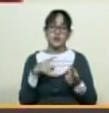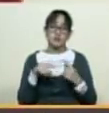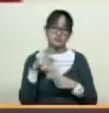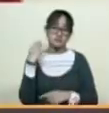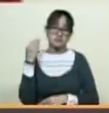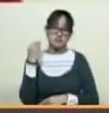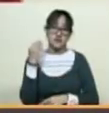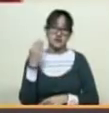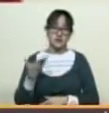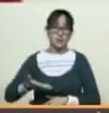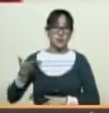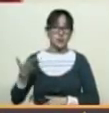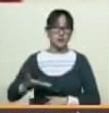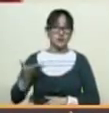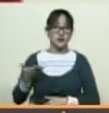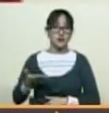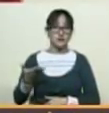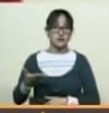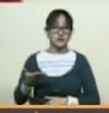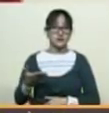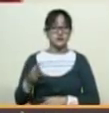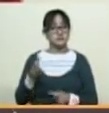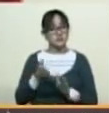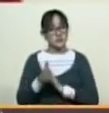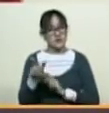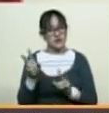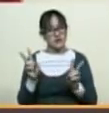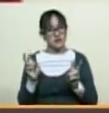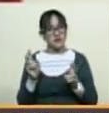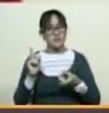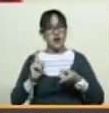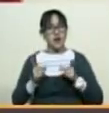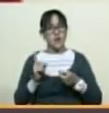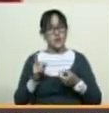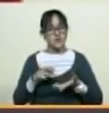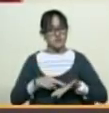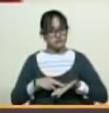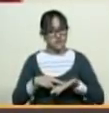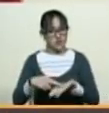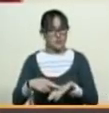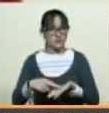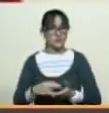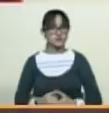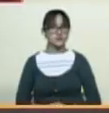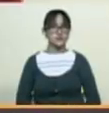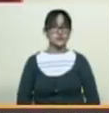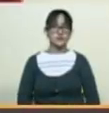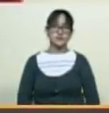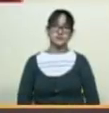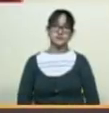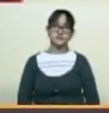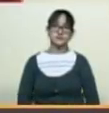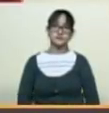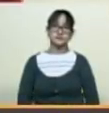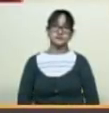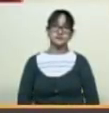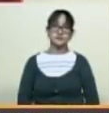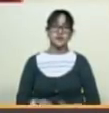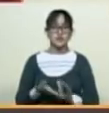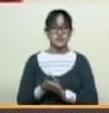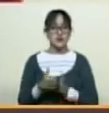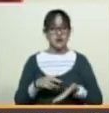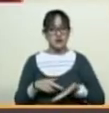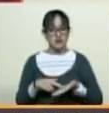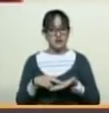consideramos pertinentes. En relación con eso, voy a hacer algunas consideraciones. En relación a los